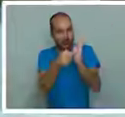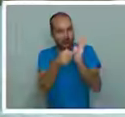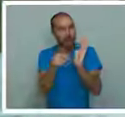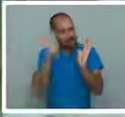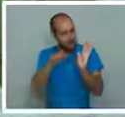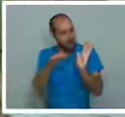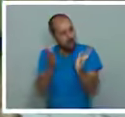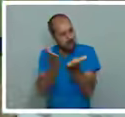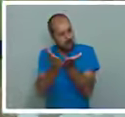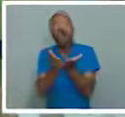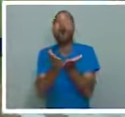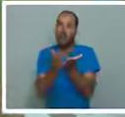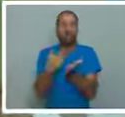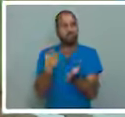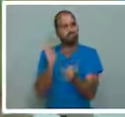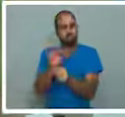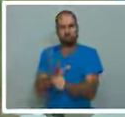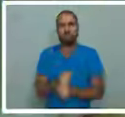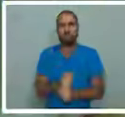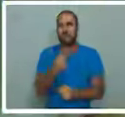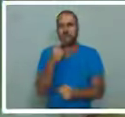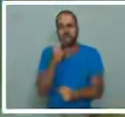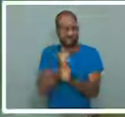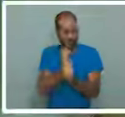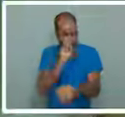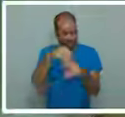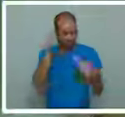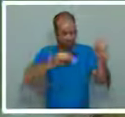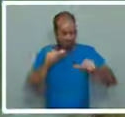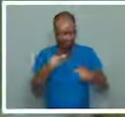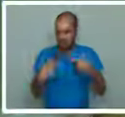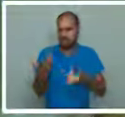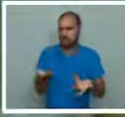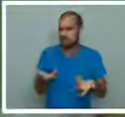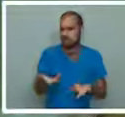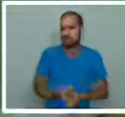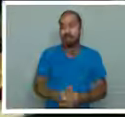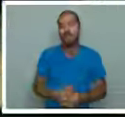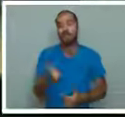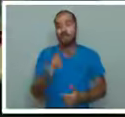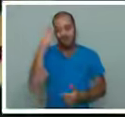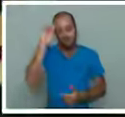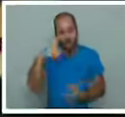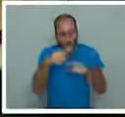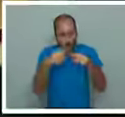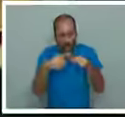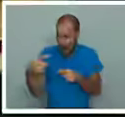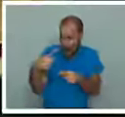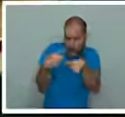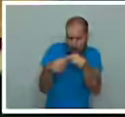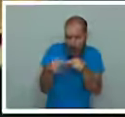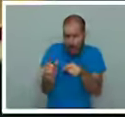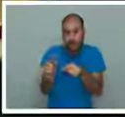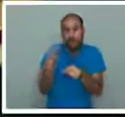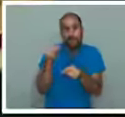aquí realizamos la búsqueda y selección de ovocitos y luego se madura en la incubadora y luego pasa a la fertilización